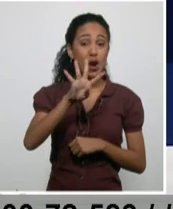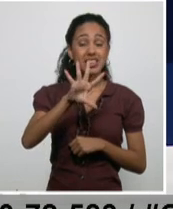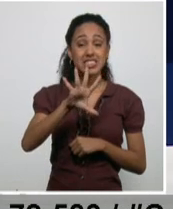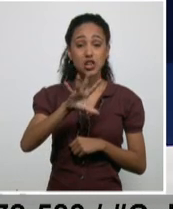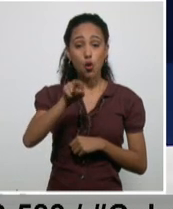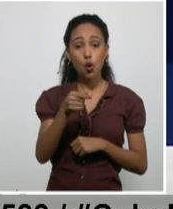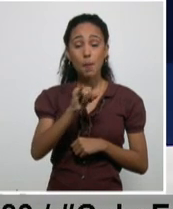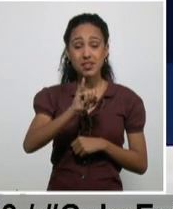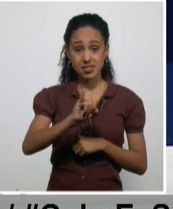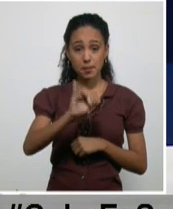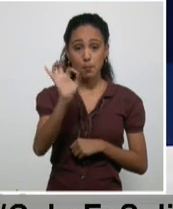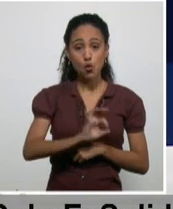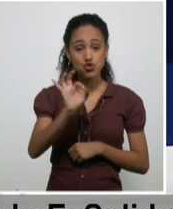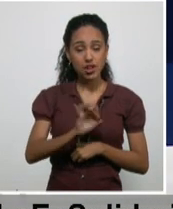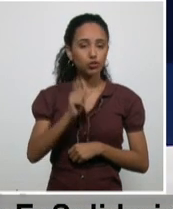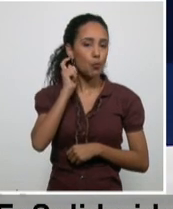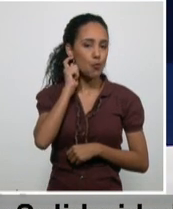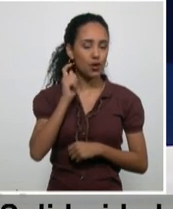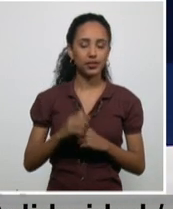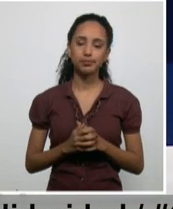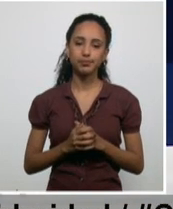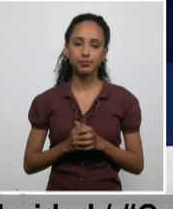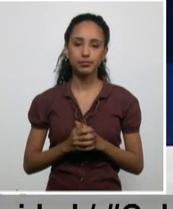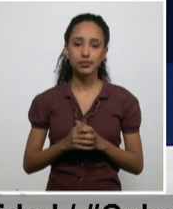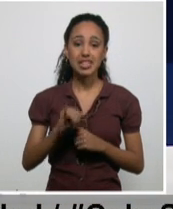45,6% fueron mujeres. El